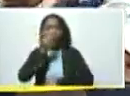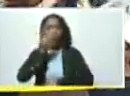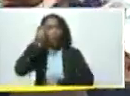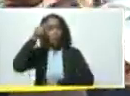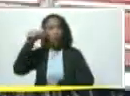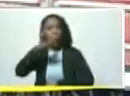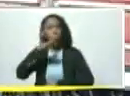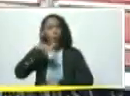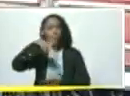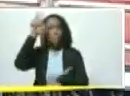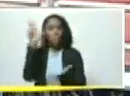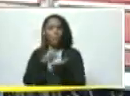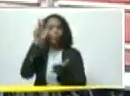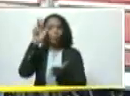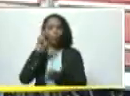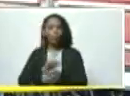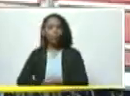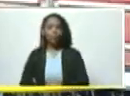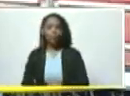población. ¡Aprobado!